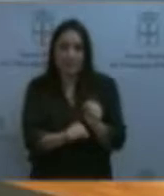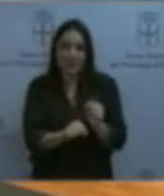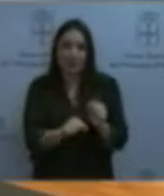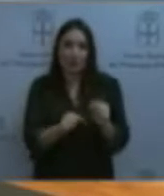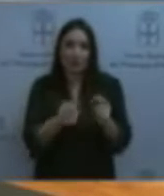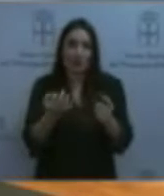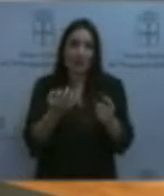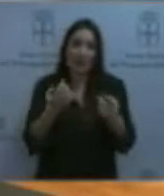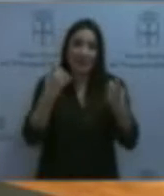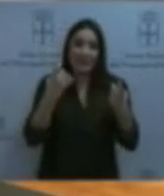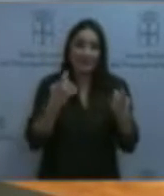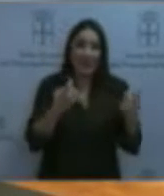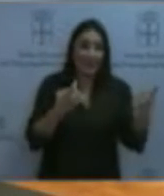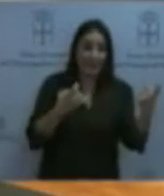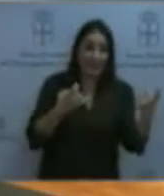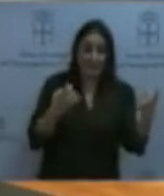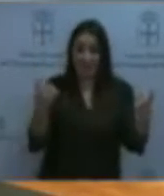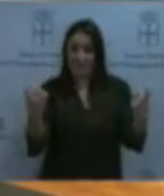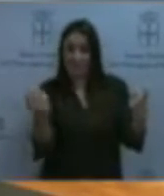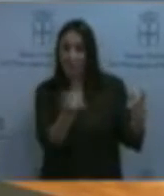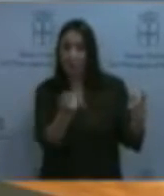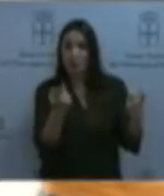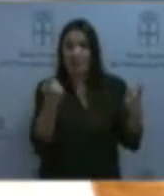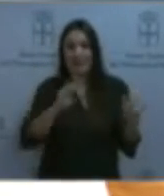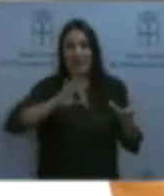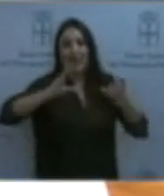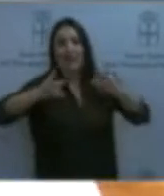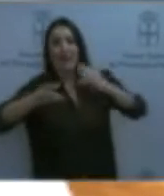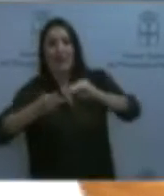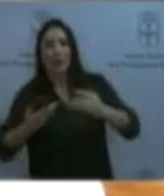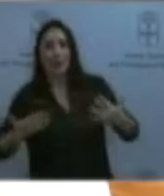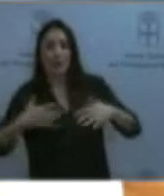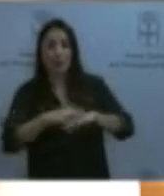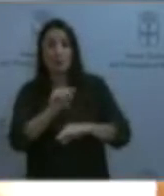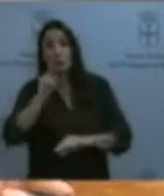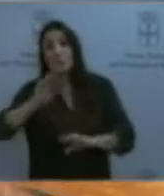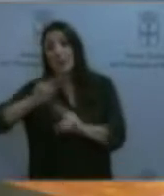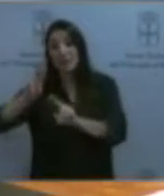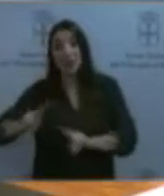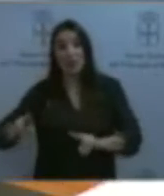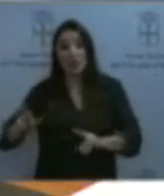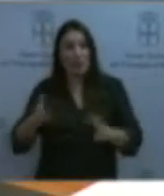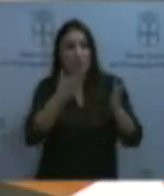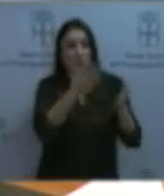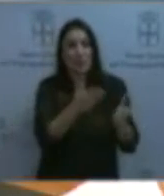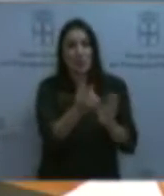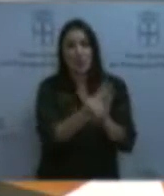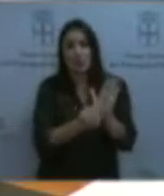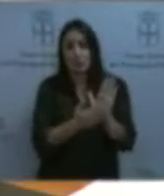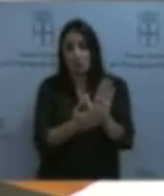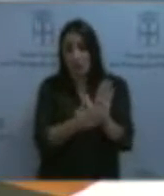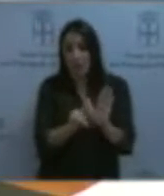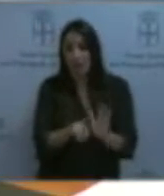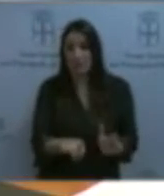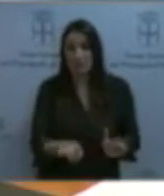acompasar bien las necesidades de unos y de otros. Y a nivel internacional, bueno, tiene usted los